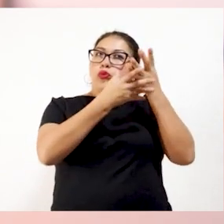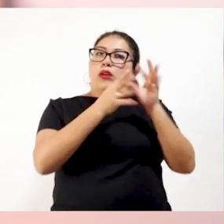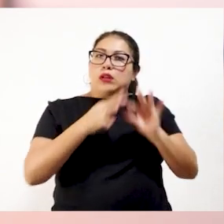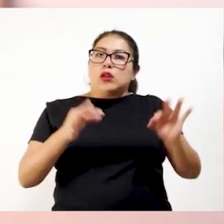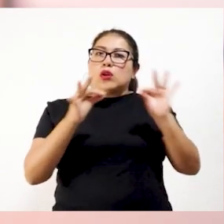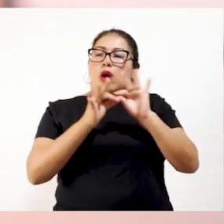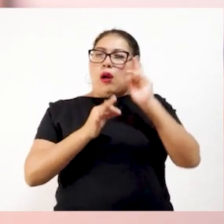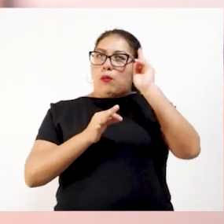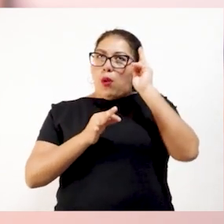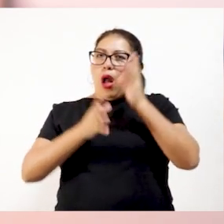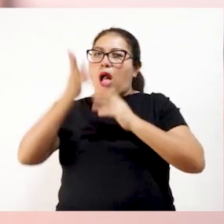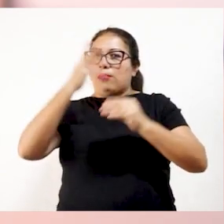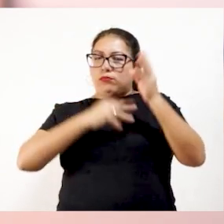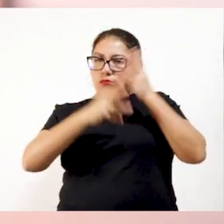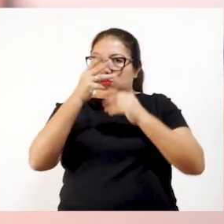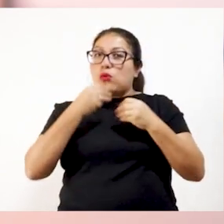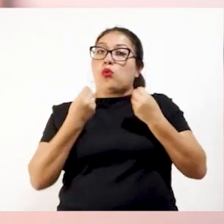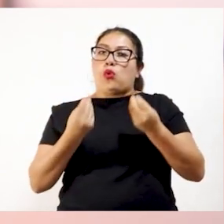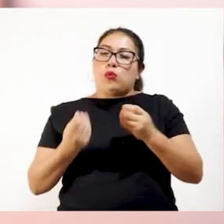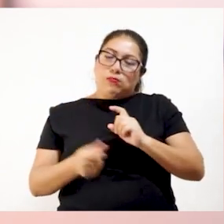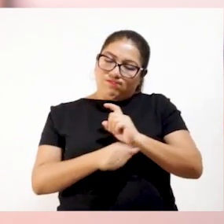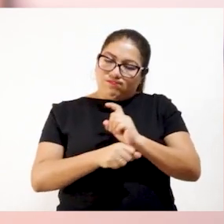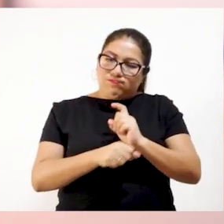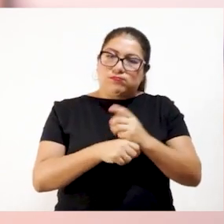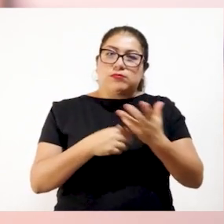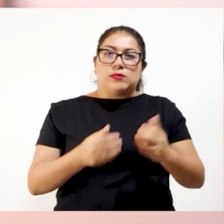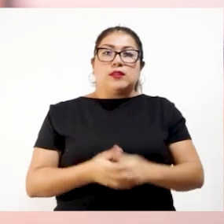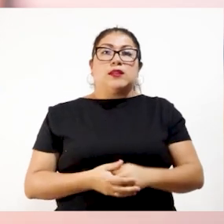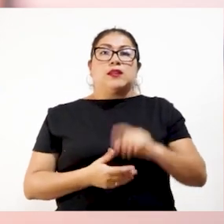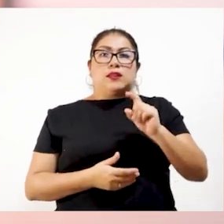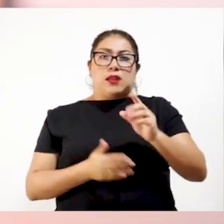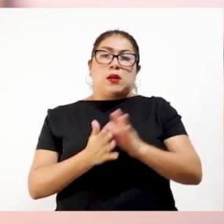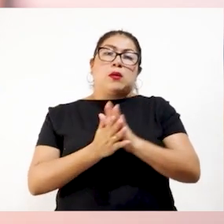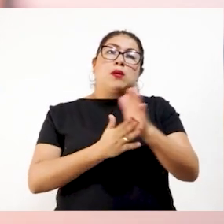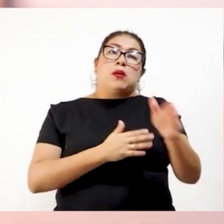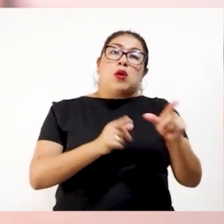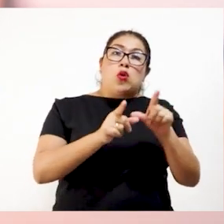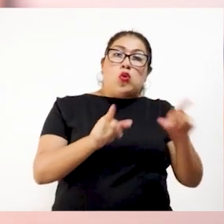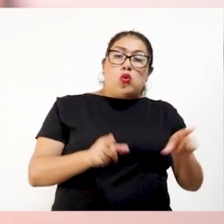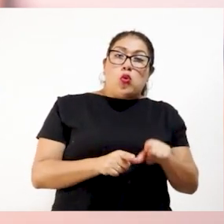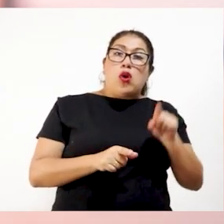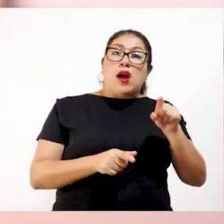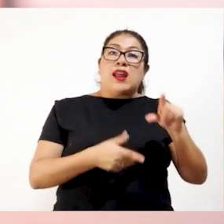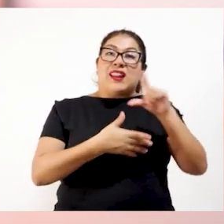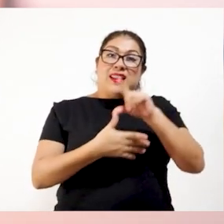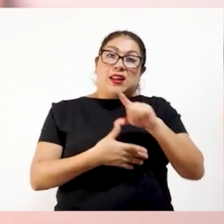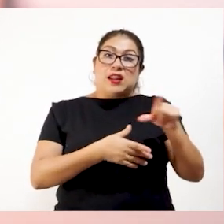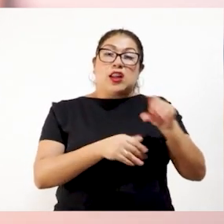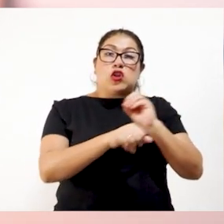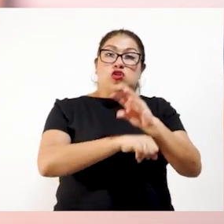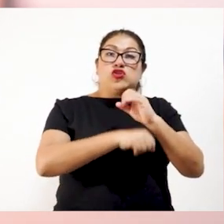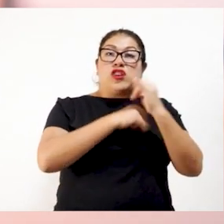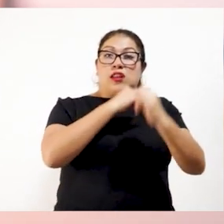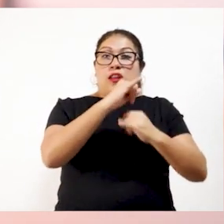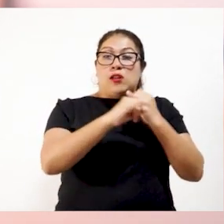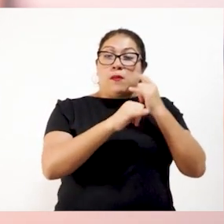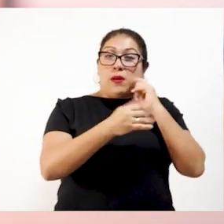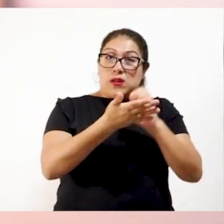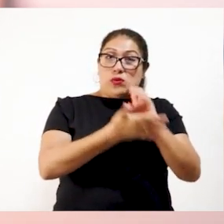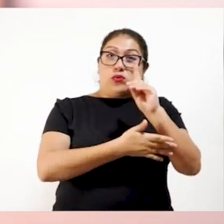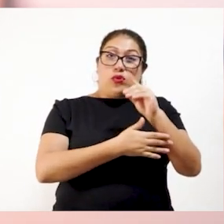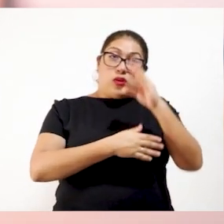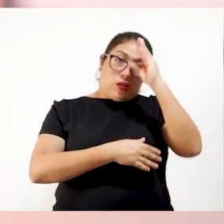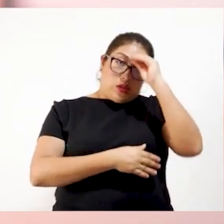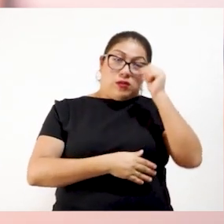formación adecuada. Y para eso pueden acudir a instancias como ICEBI Latinoamérica, que es el Consejo Internacional para la